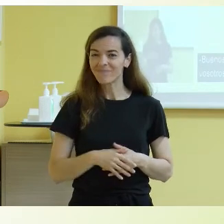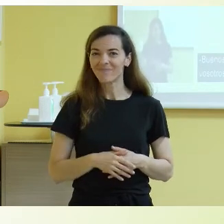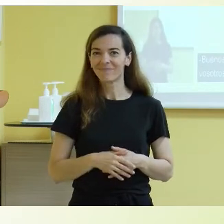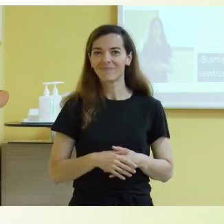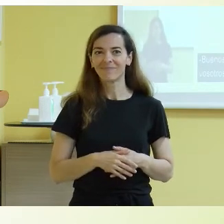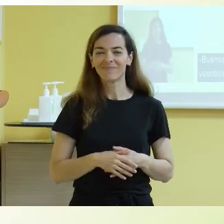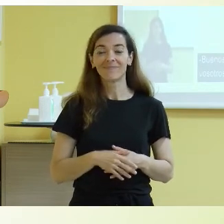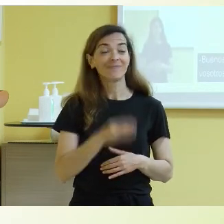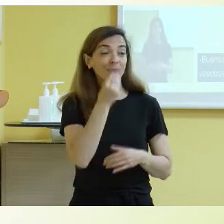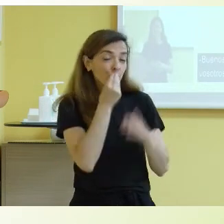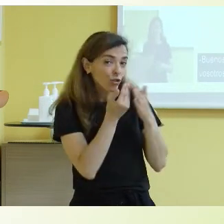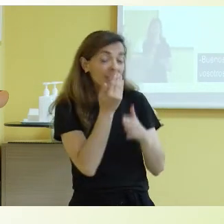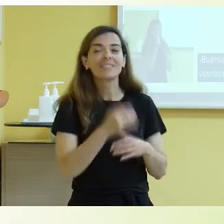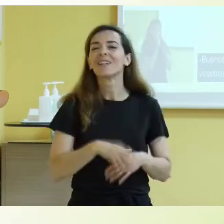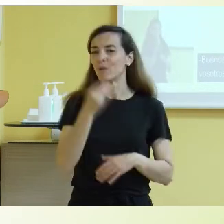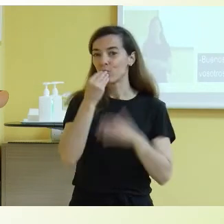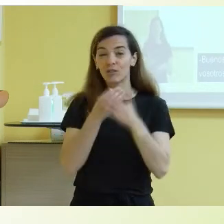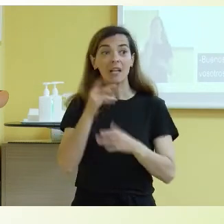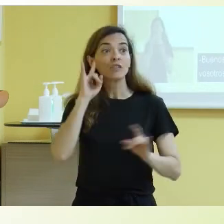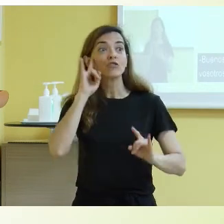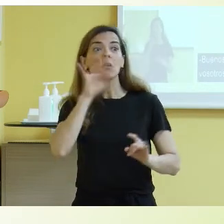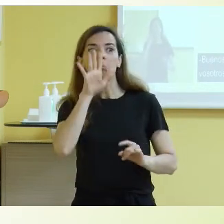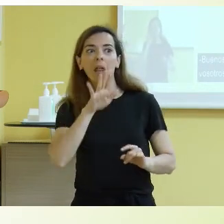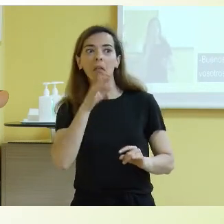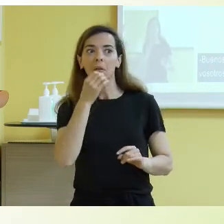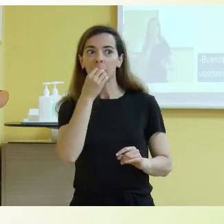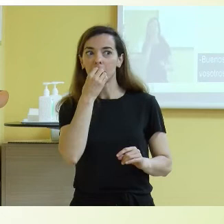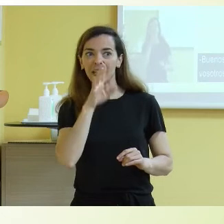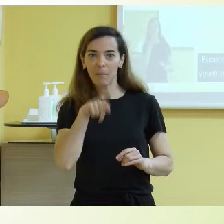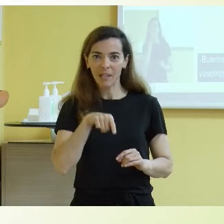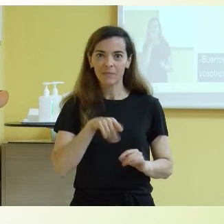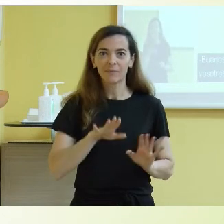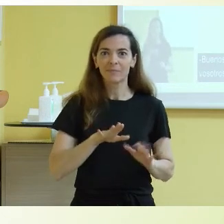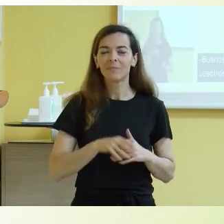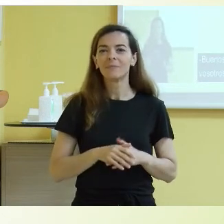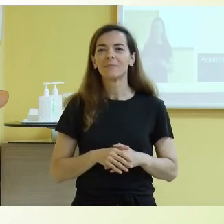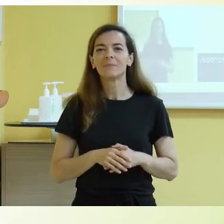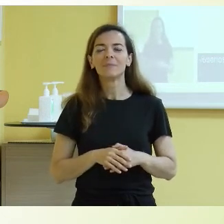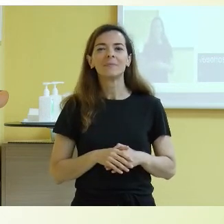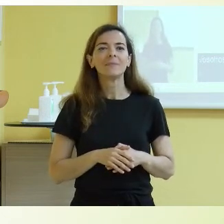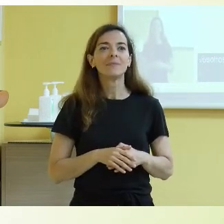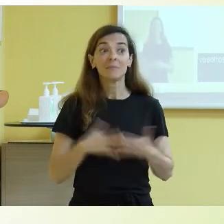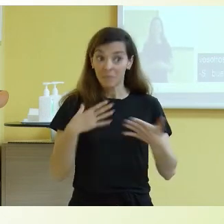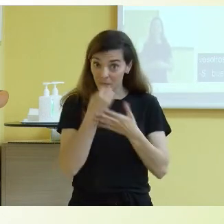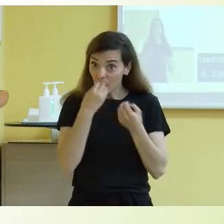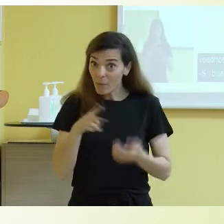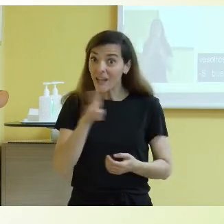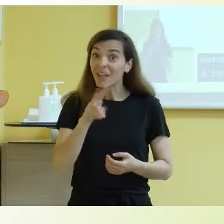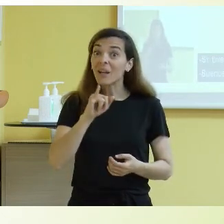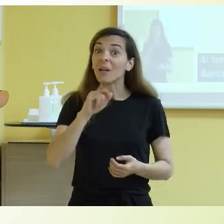Sí, ¿no? Sí, buenos días. Buenos días. El sonido parece que también está bien. ¿Todo bien, no,